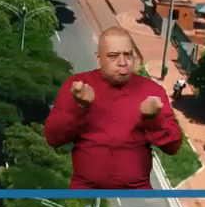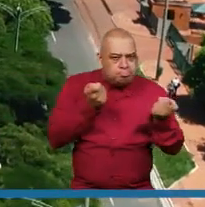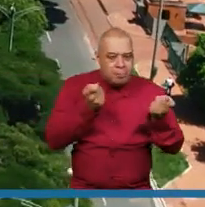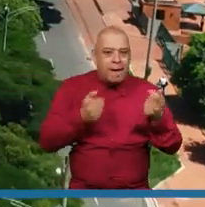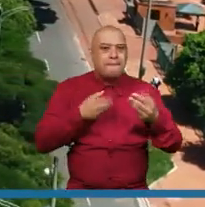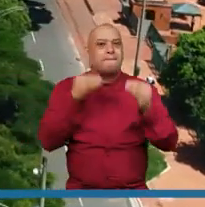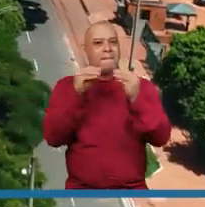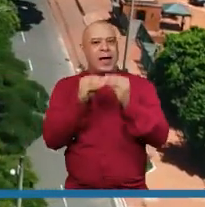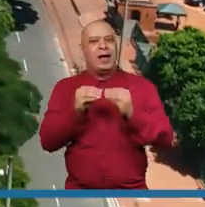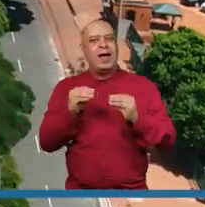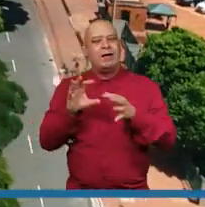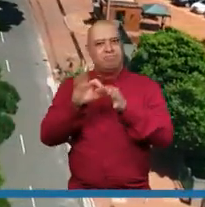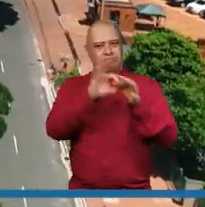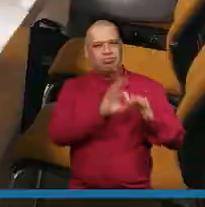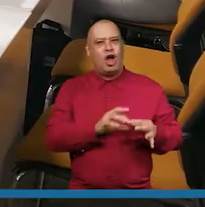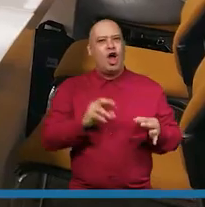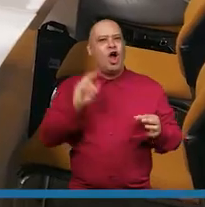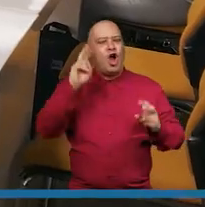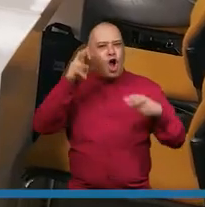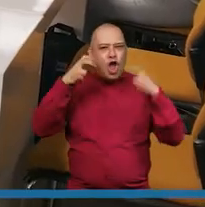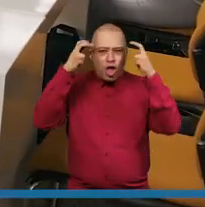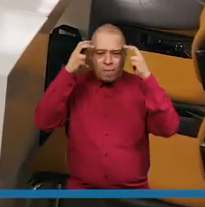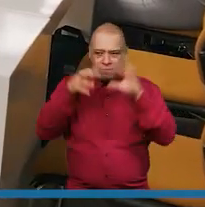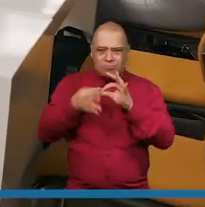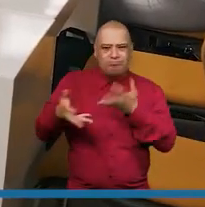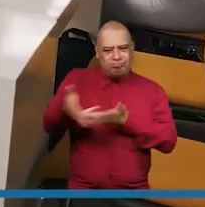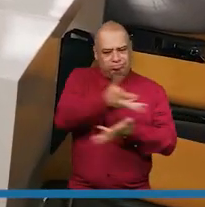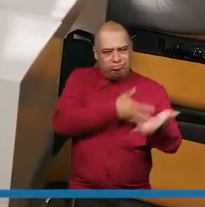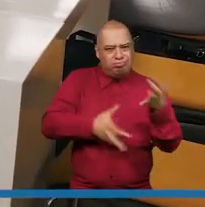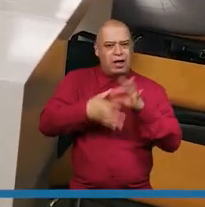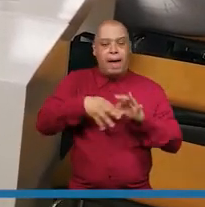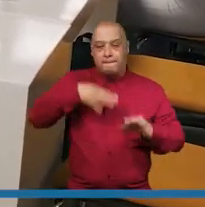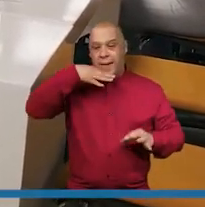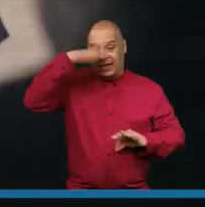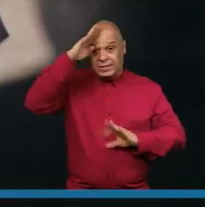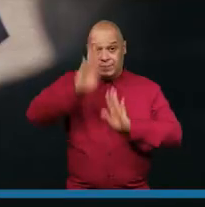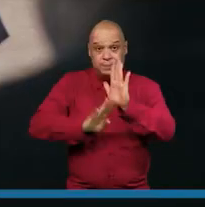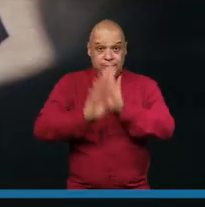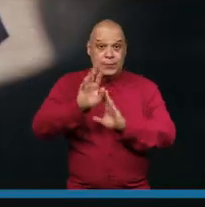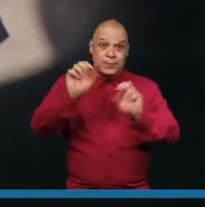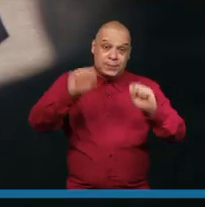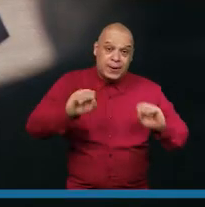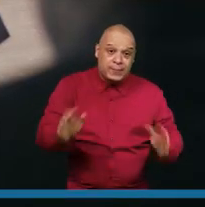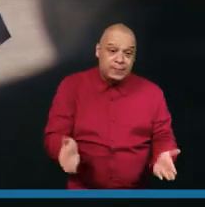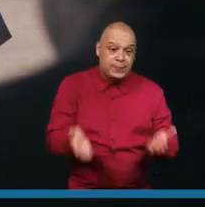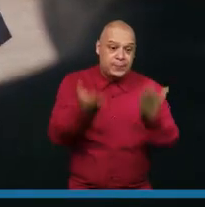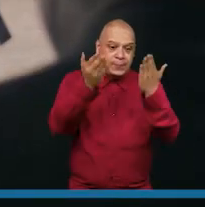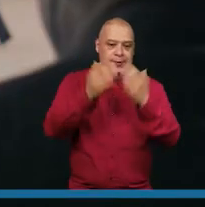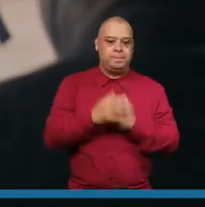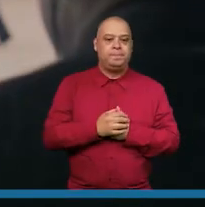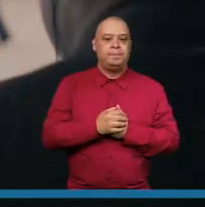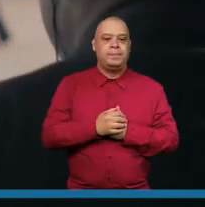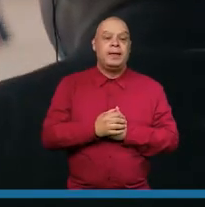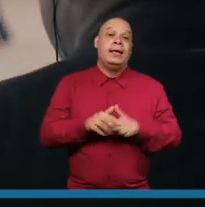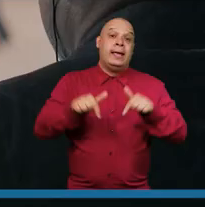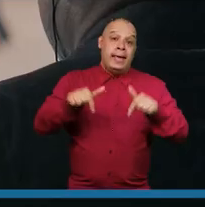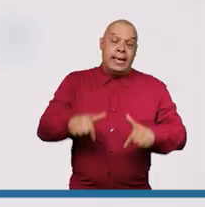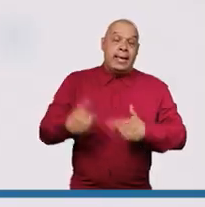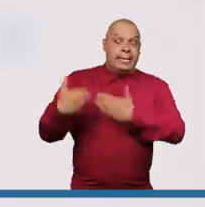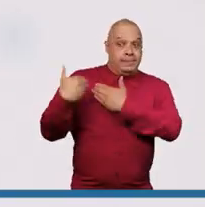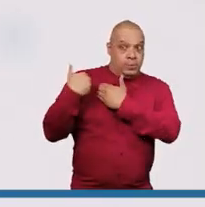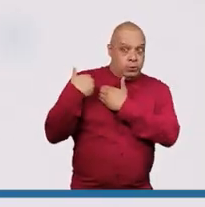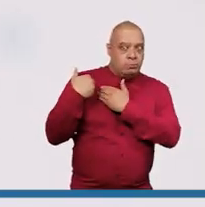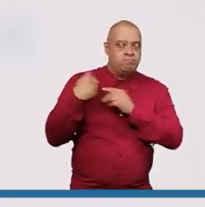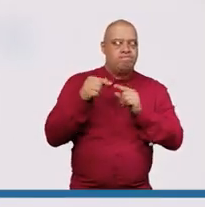red de conocimiento que estamos lanzando aquí en Medellín puede ser un gran espacio para todo esto. Eso es lo que venimos a